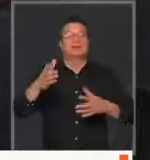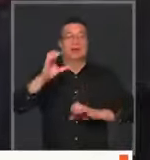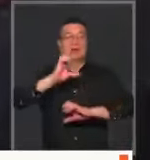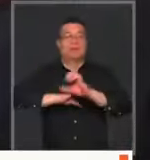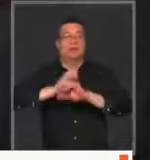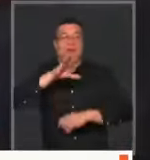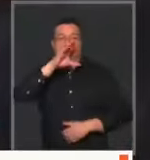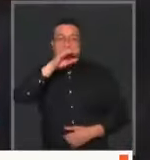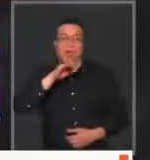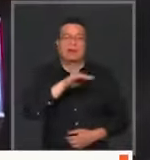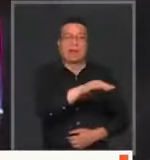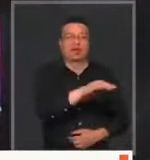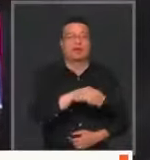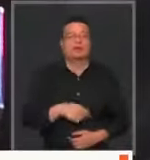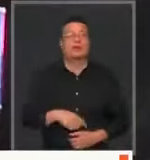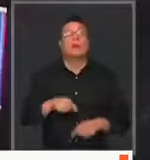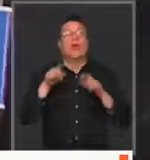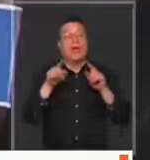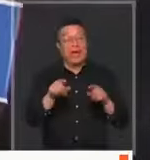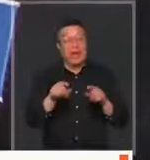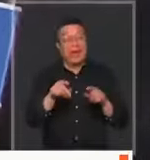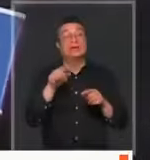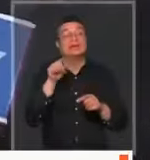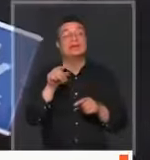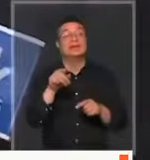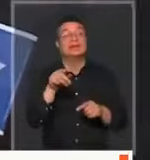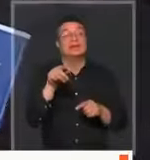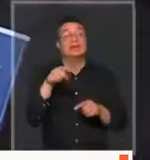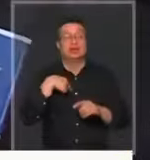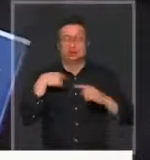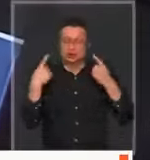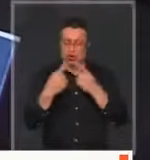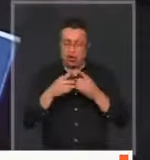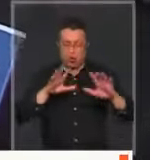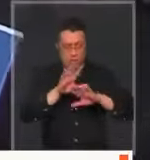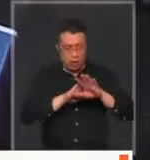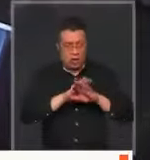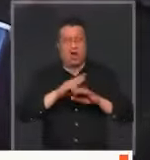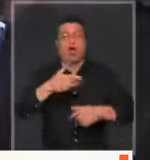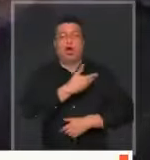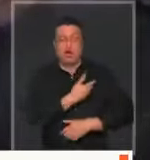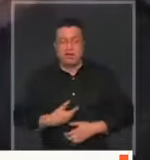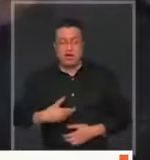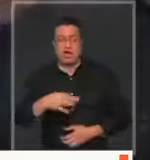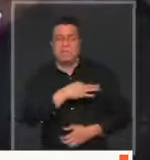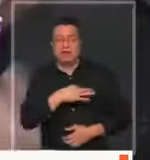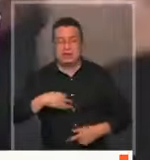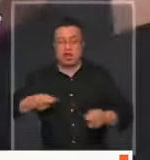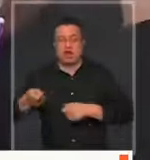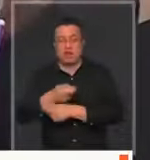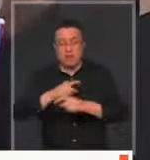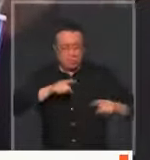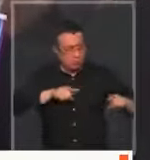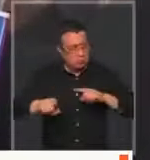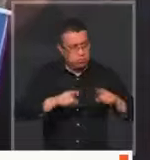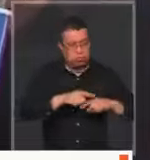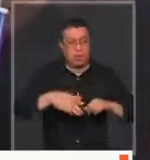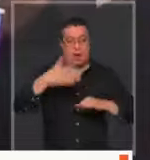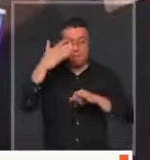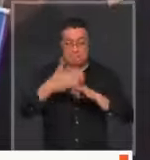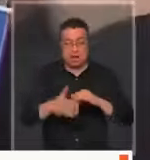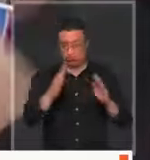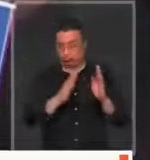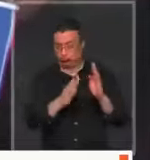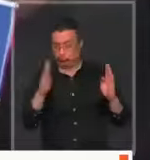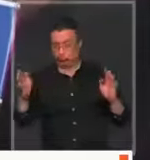eso que hay que tener sumo cuidado y vamos a hacer todas las gestiones ante el gobierno, ante el ministro de Economía, en el plazo que acabamos